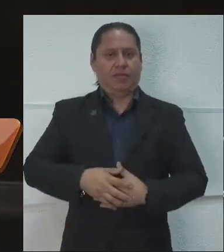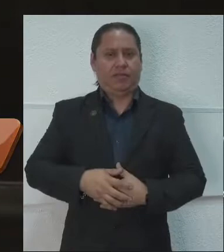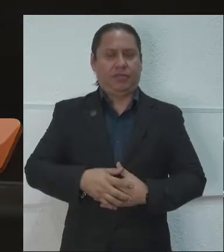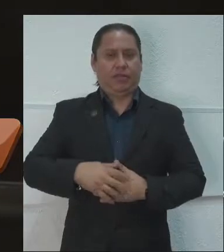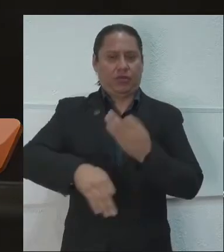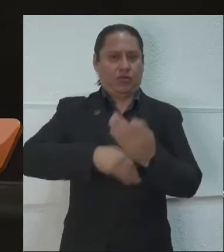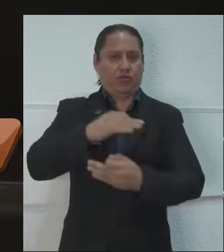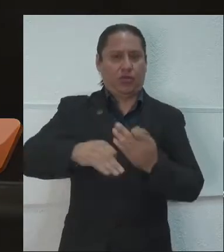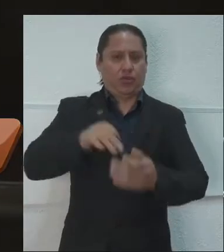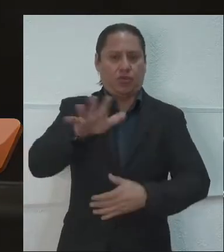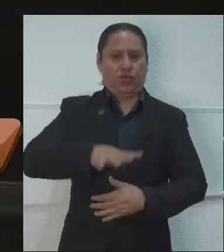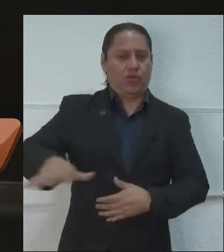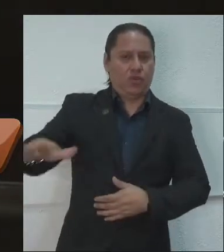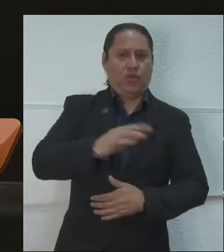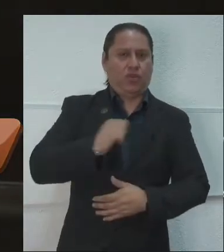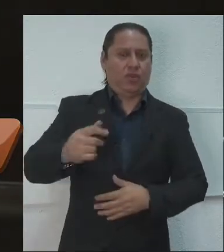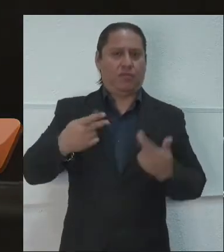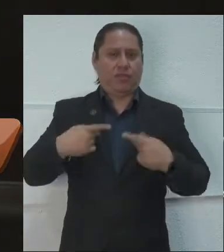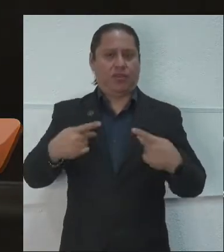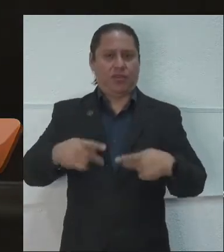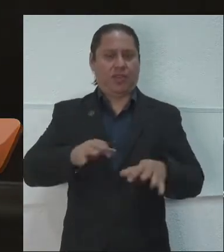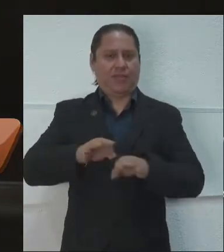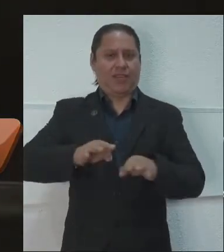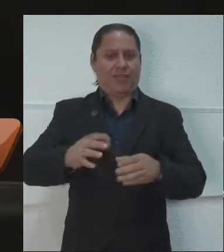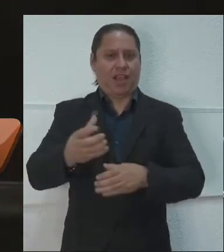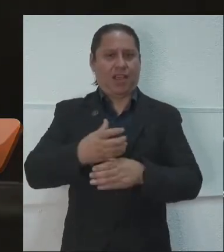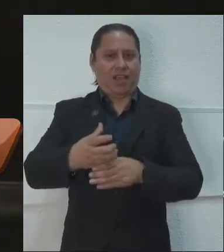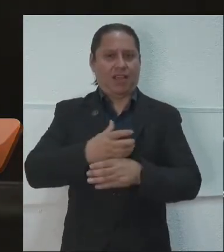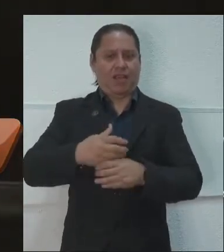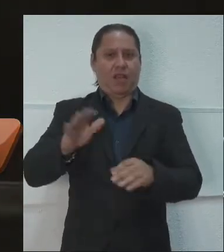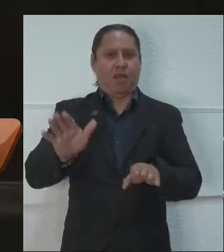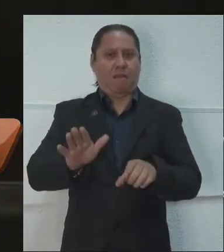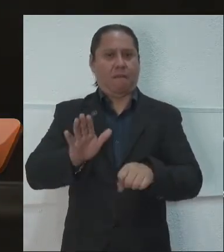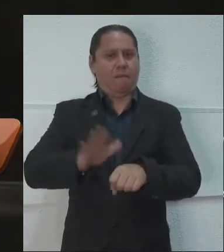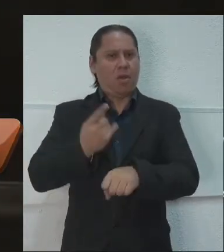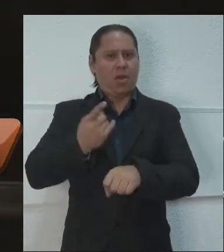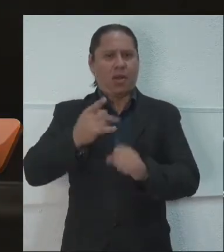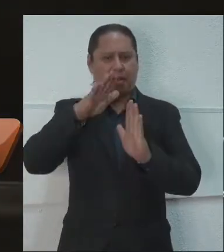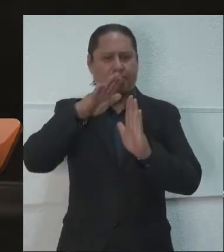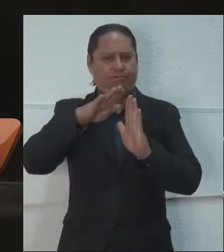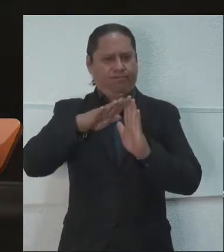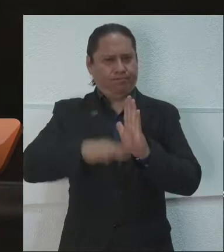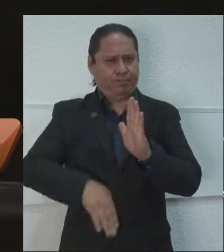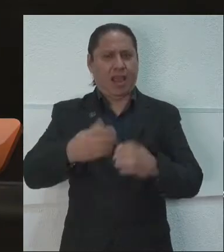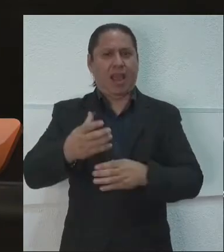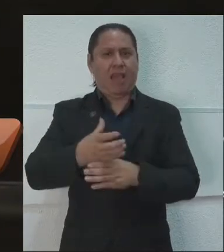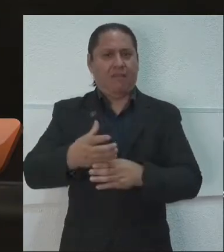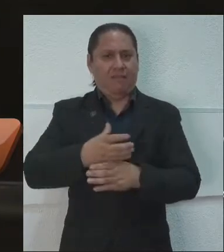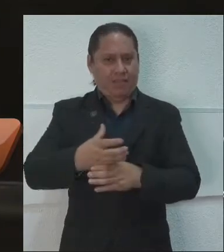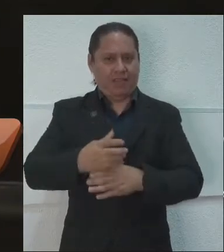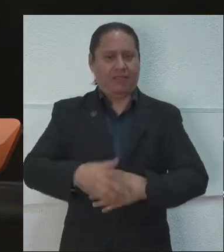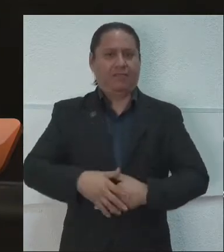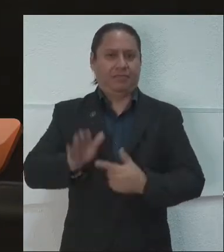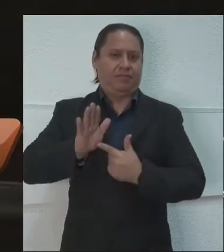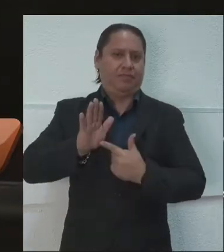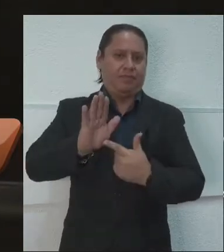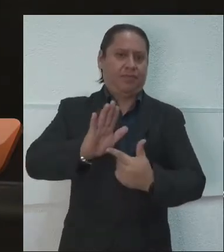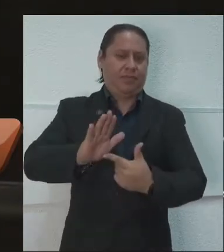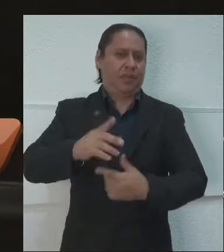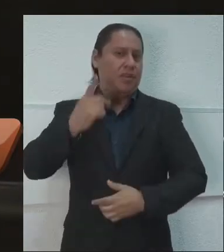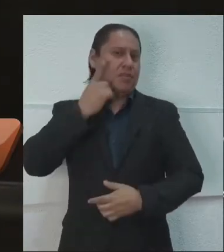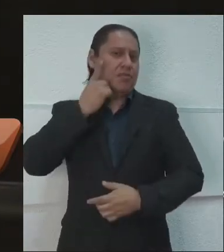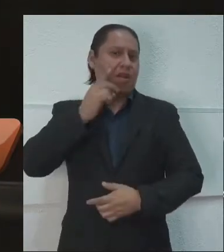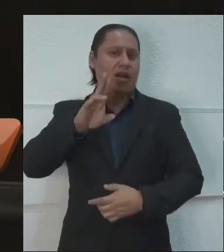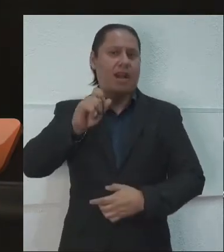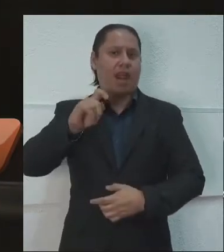los cafeticultores de Chiapas, con motivo de la caída del precio del café. Presentado por el diputado Raúl